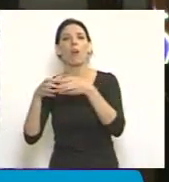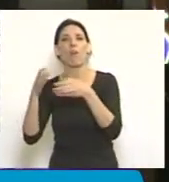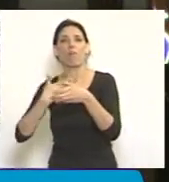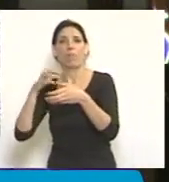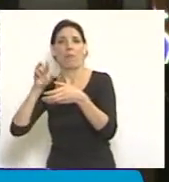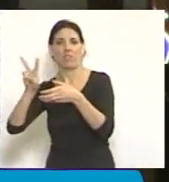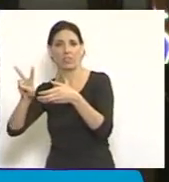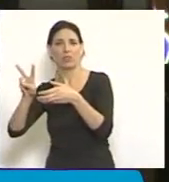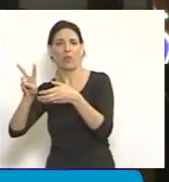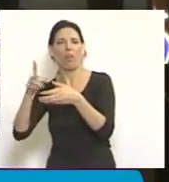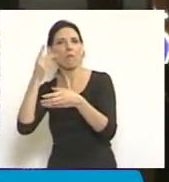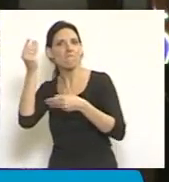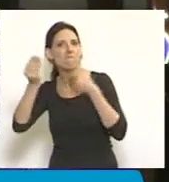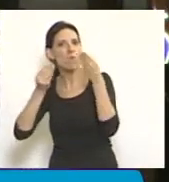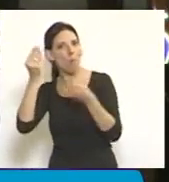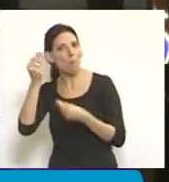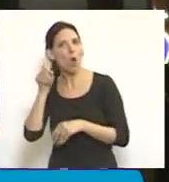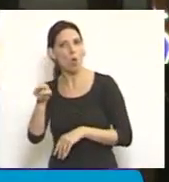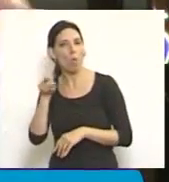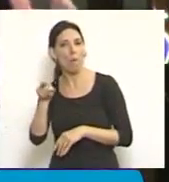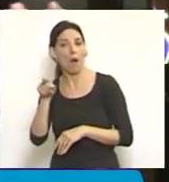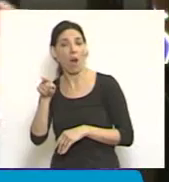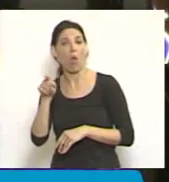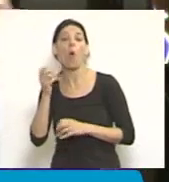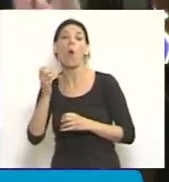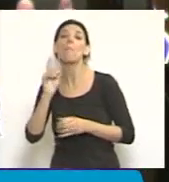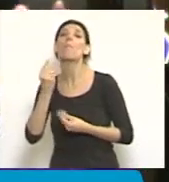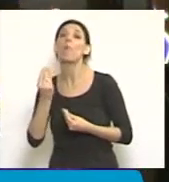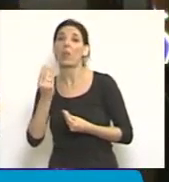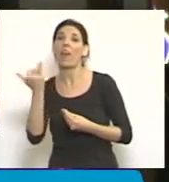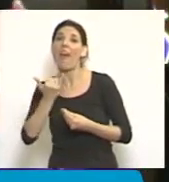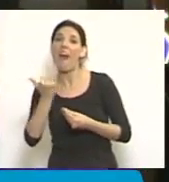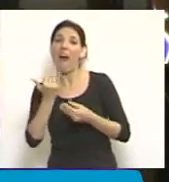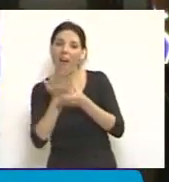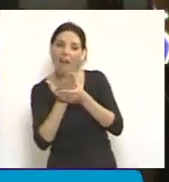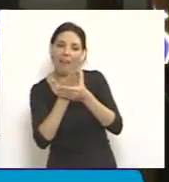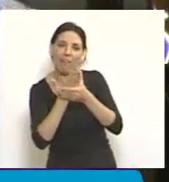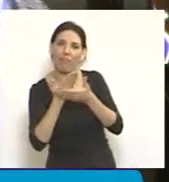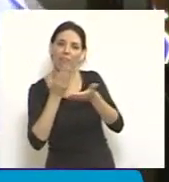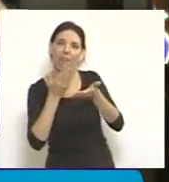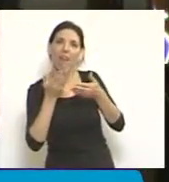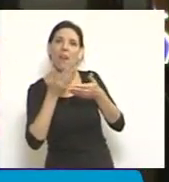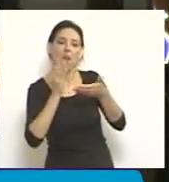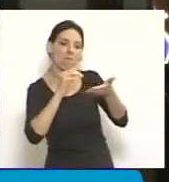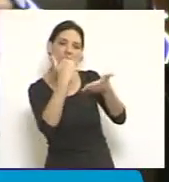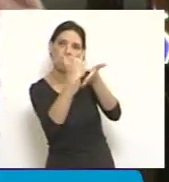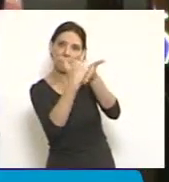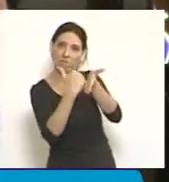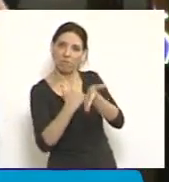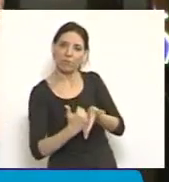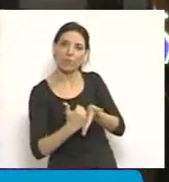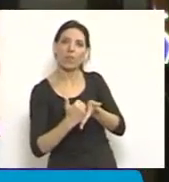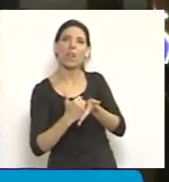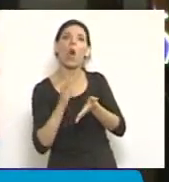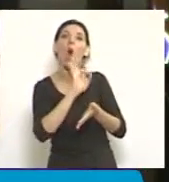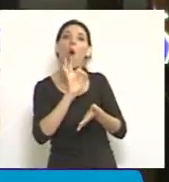el Consejo de la Magistratura, la verdad que de tranquilizante no tiene nada esa combinación. Más bien da la